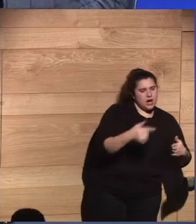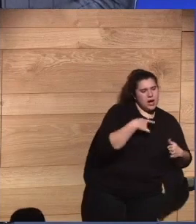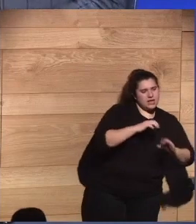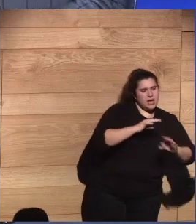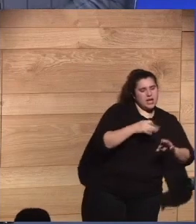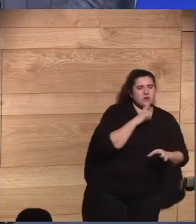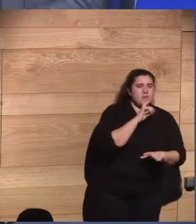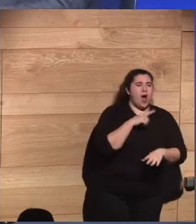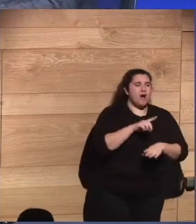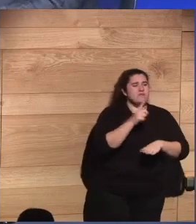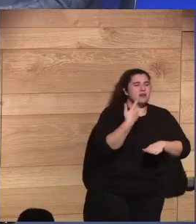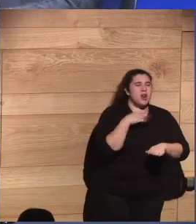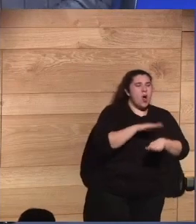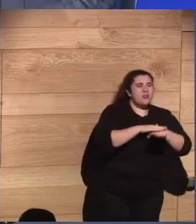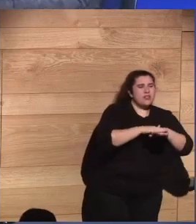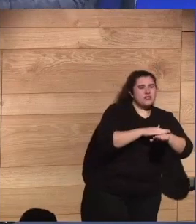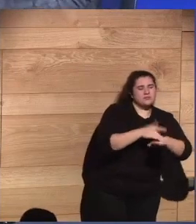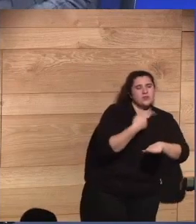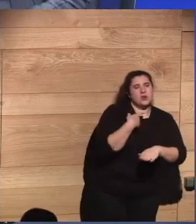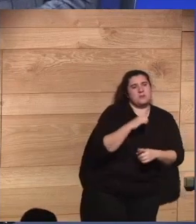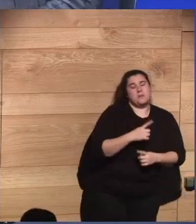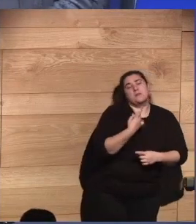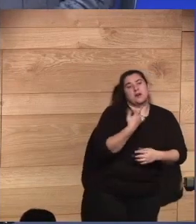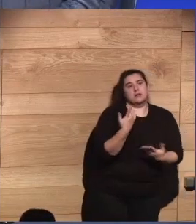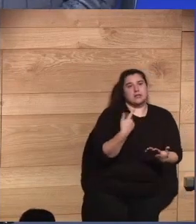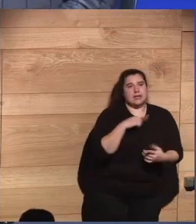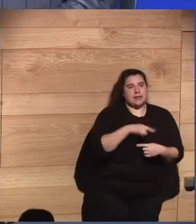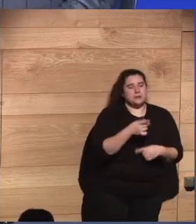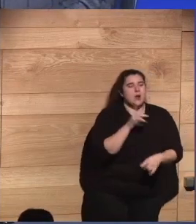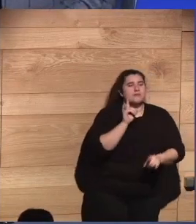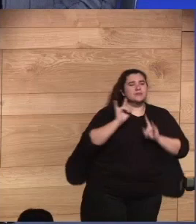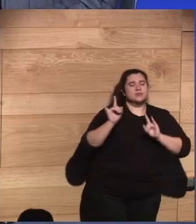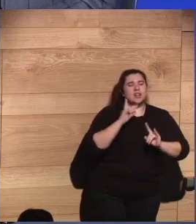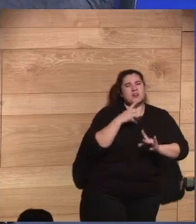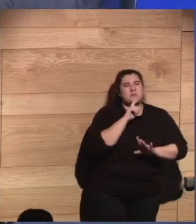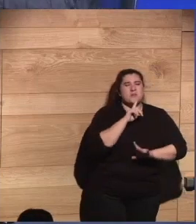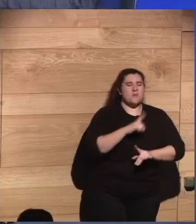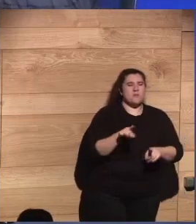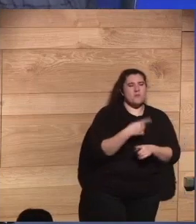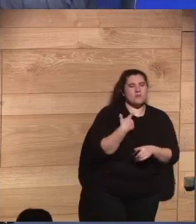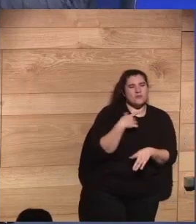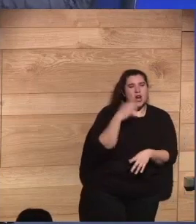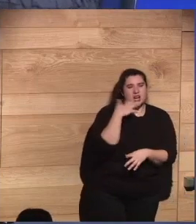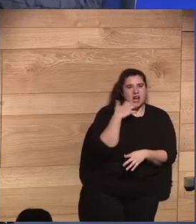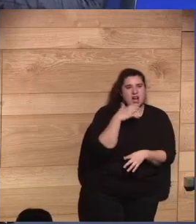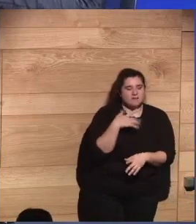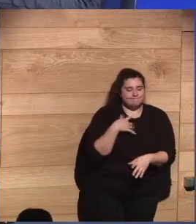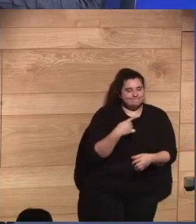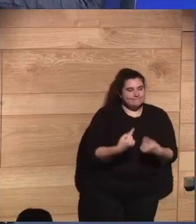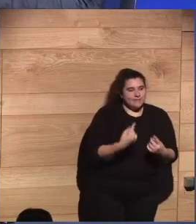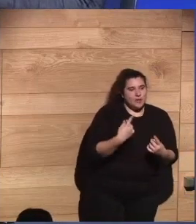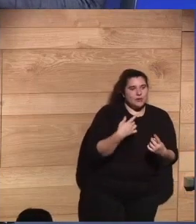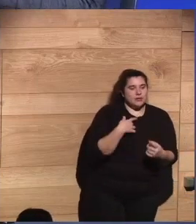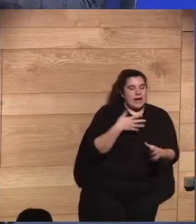Falla, diciendo, bueno, escucharéis algunas sonoridades un poco extrañas, decía, ¿no? Un poco, algunas superposiciones tonales para